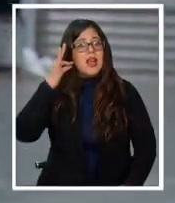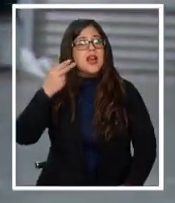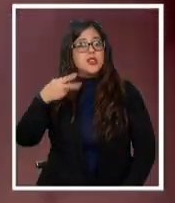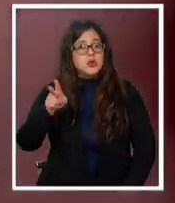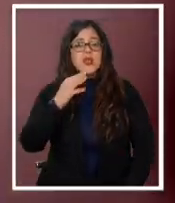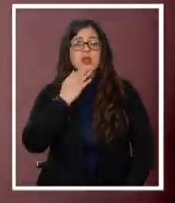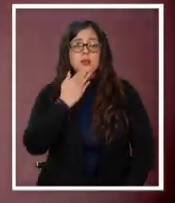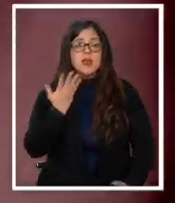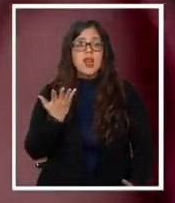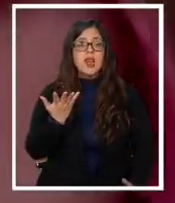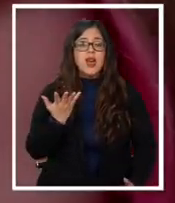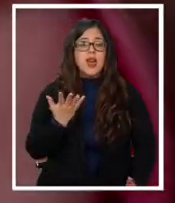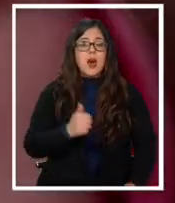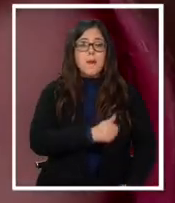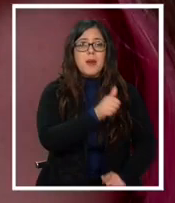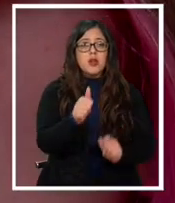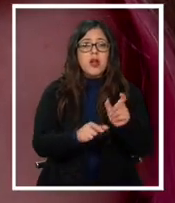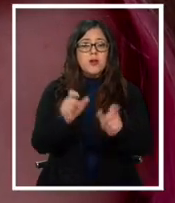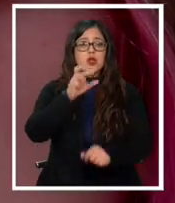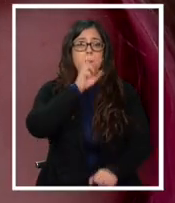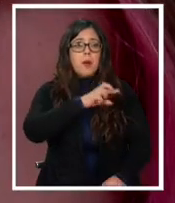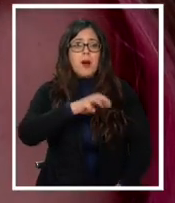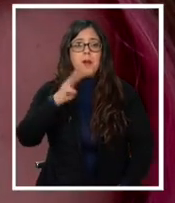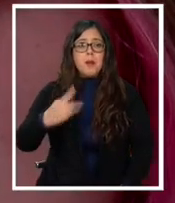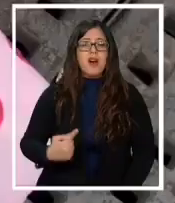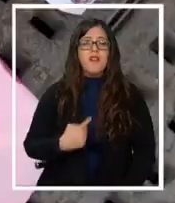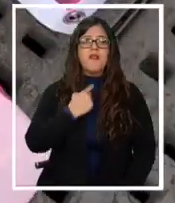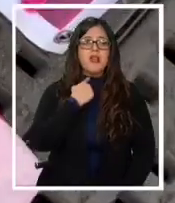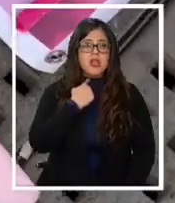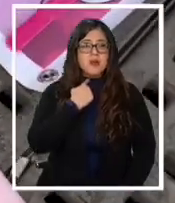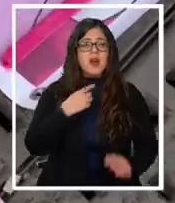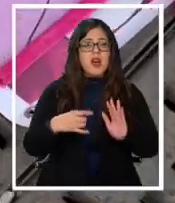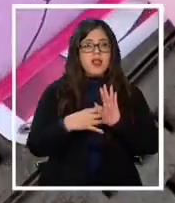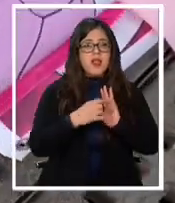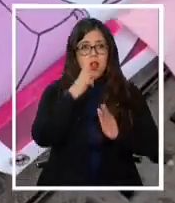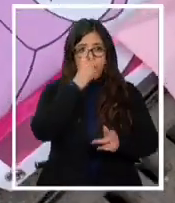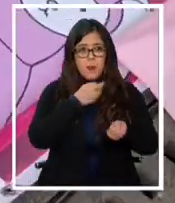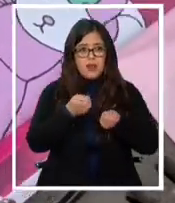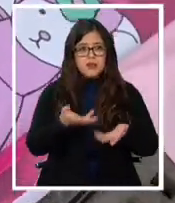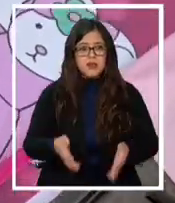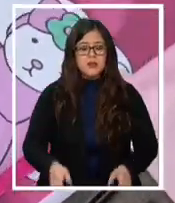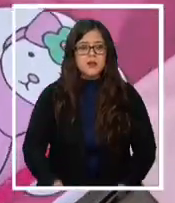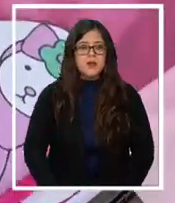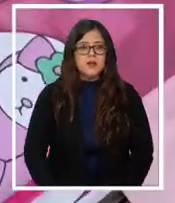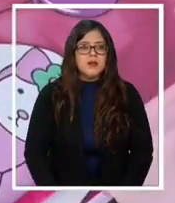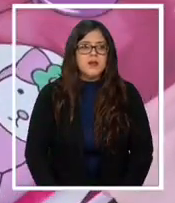sino también para todos los padres que han sido víctimas de delitos similares.